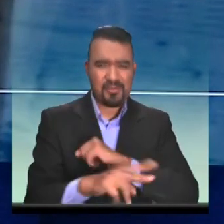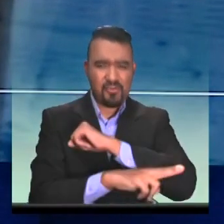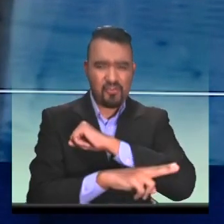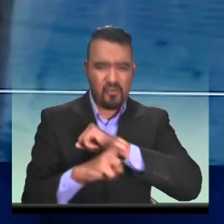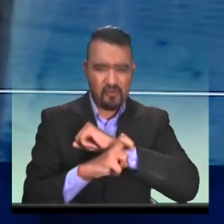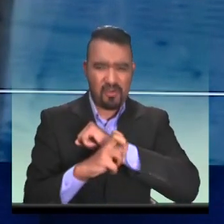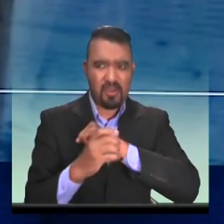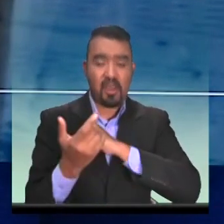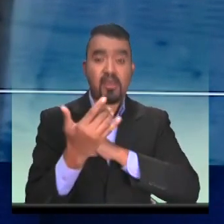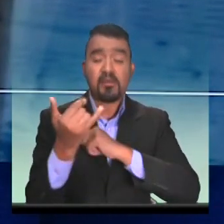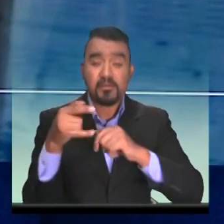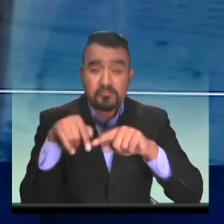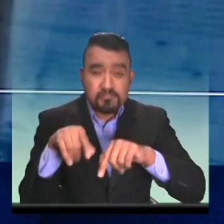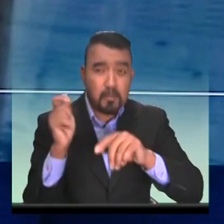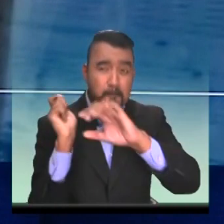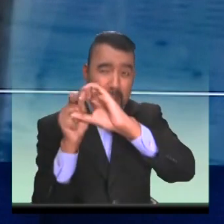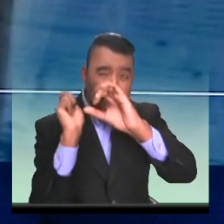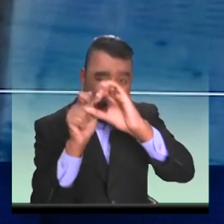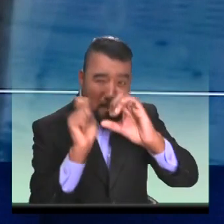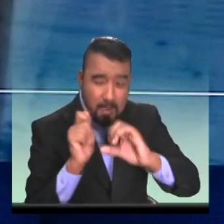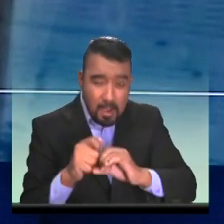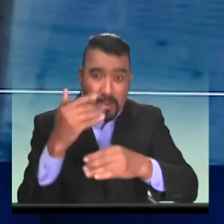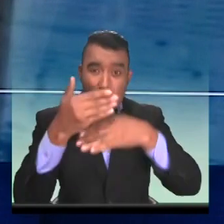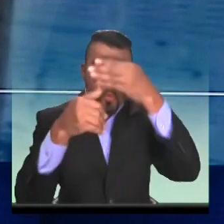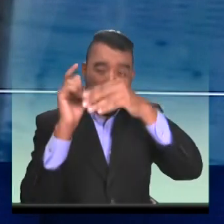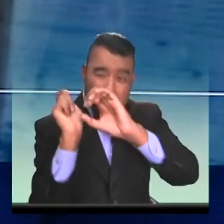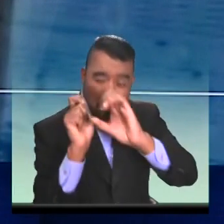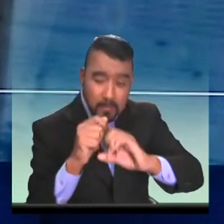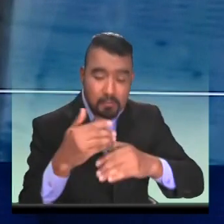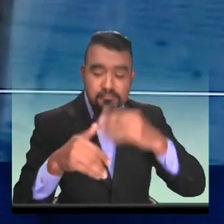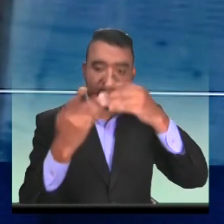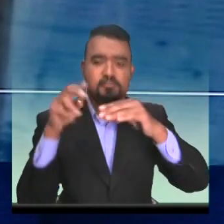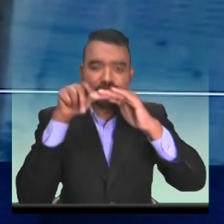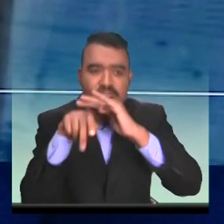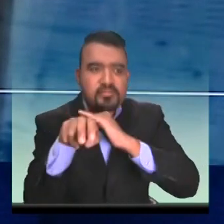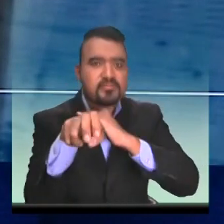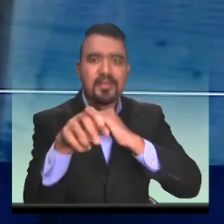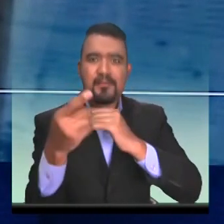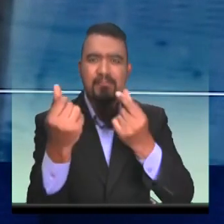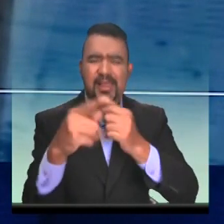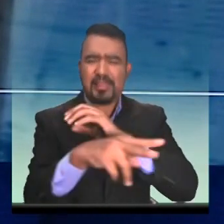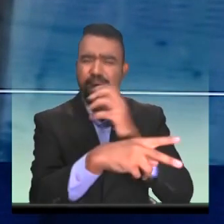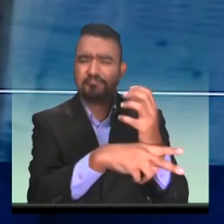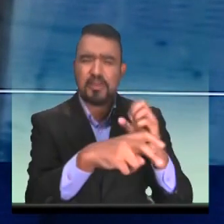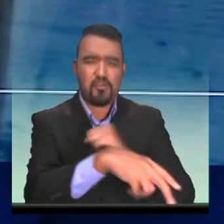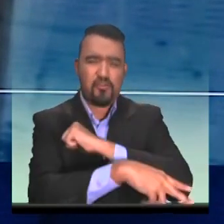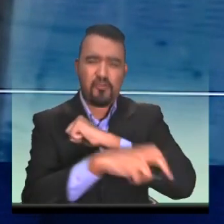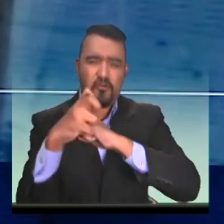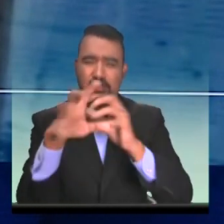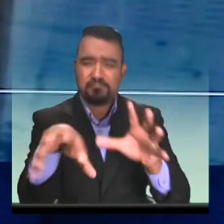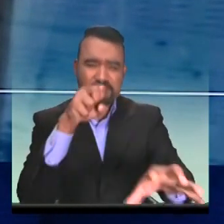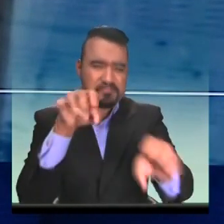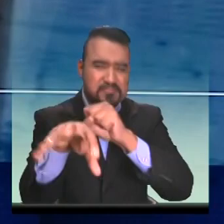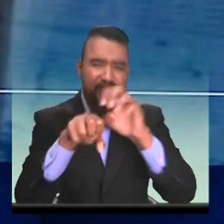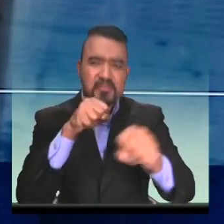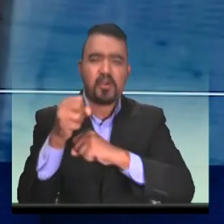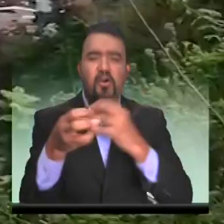llevaron más de 800 millones de pesos. Las autoridades estudian cámaras de seguridad del sector para poder esclarecer el